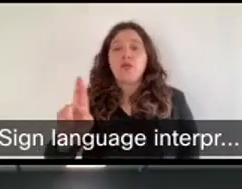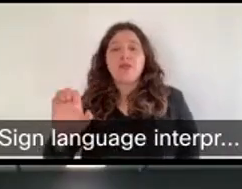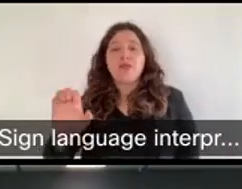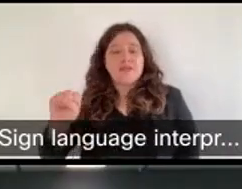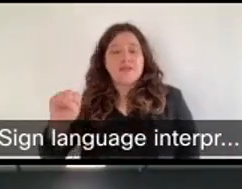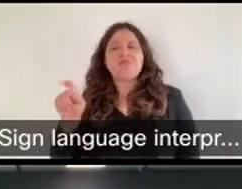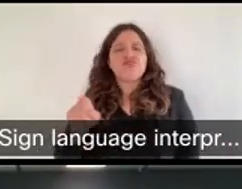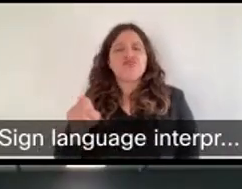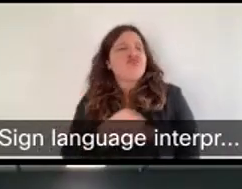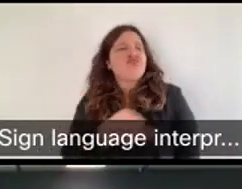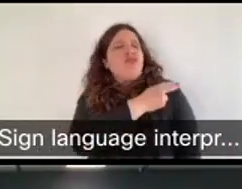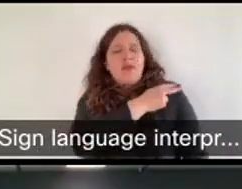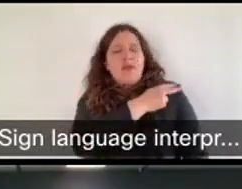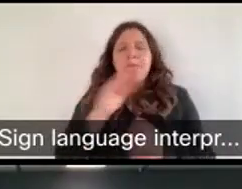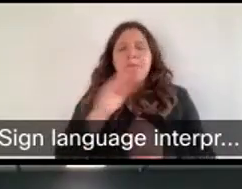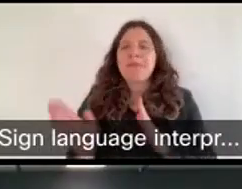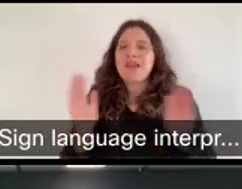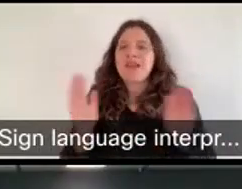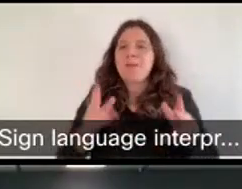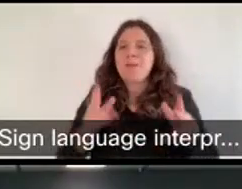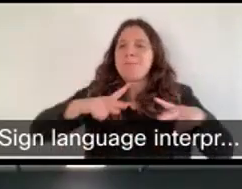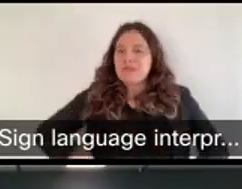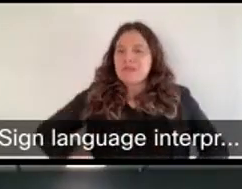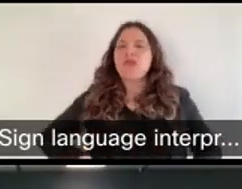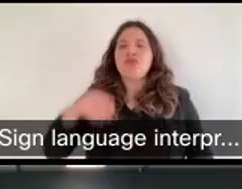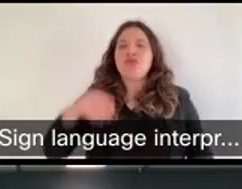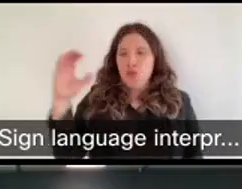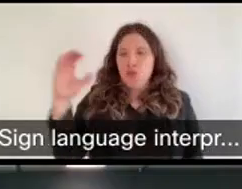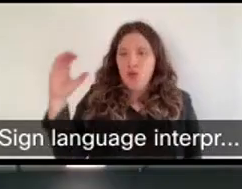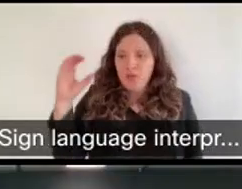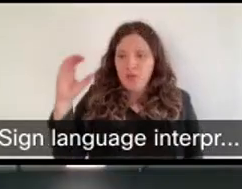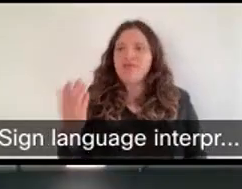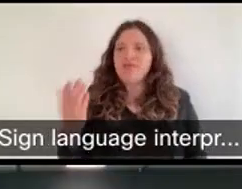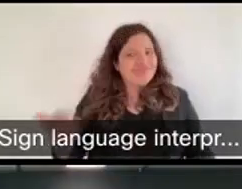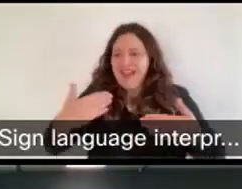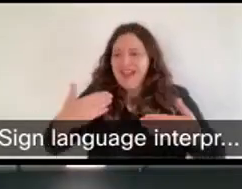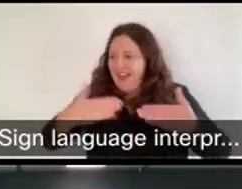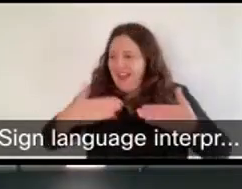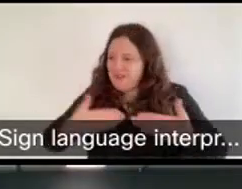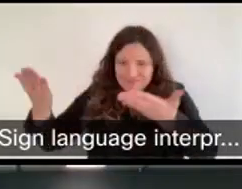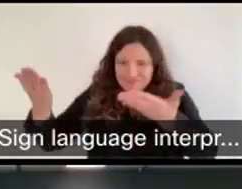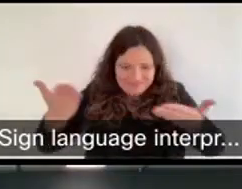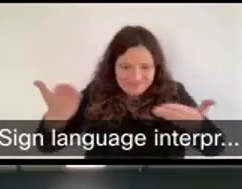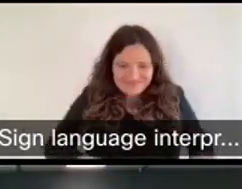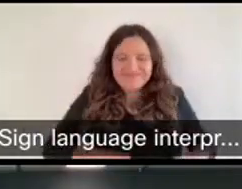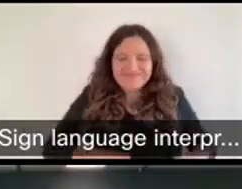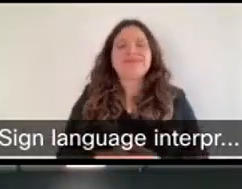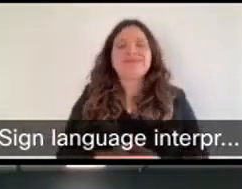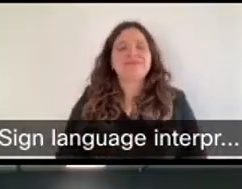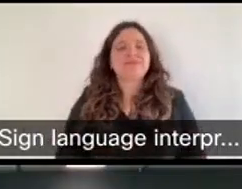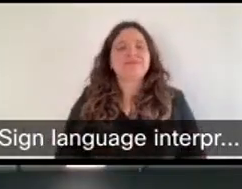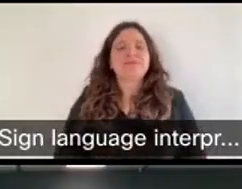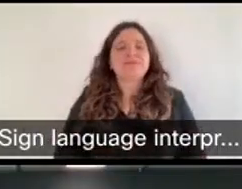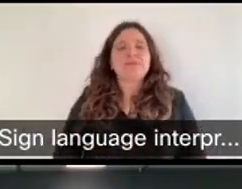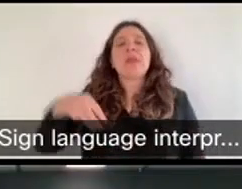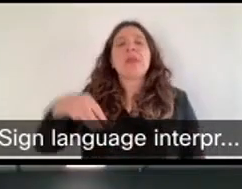Ministerio de Salud y Protección Social de Colombia. Es un agrado volver a recibirla acá en CEPAL. Muy bienvenida. A